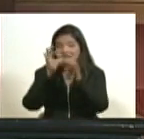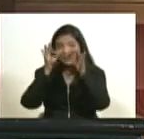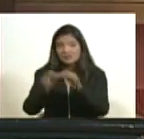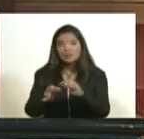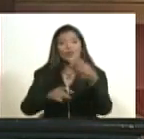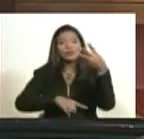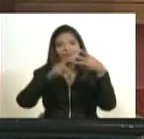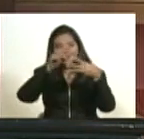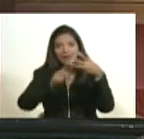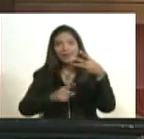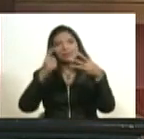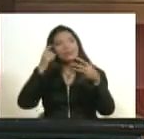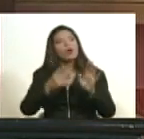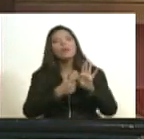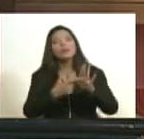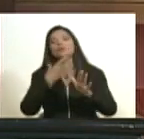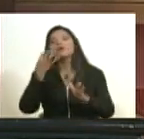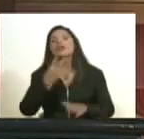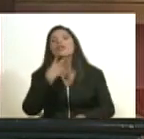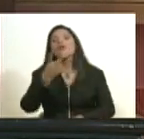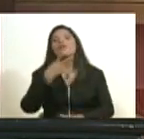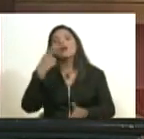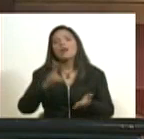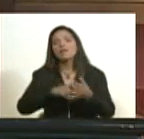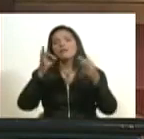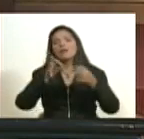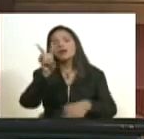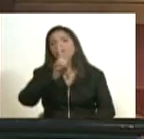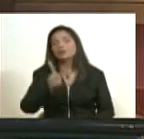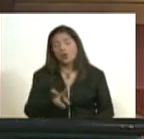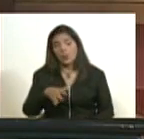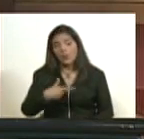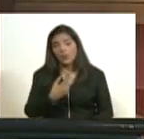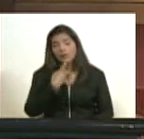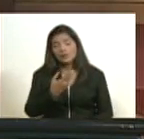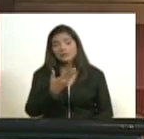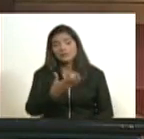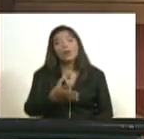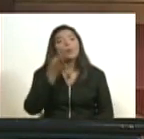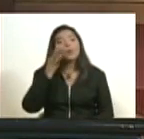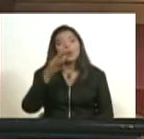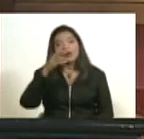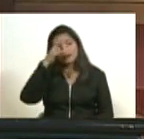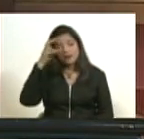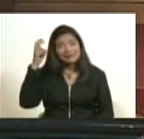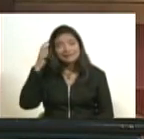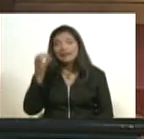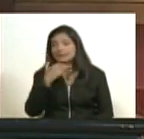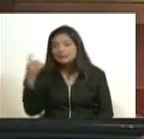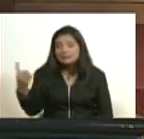tres días a llevar la voz y la verdad de Venezuela. Y hoy puedo decir a la canciller que está a punto de llegar: misión